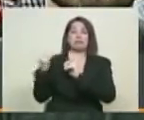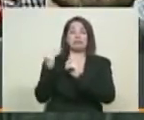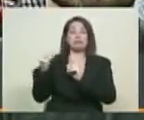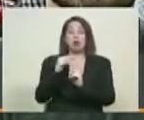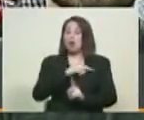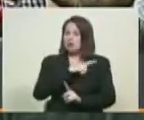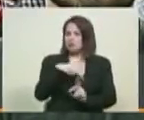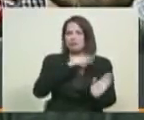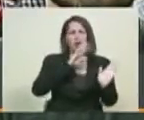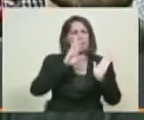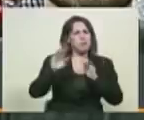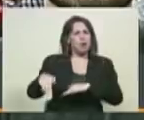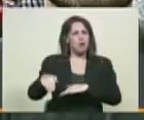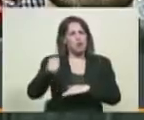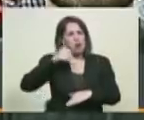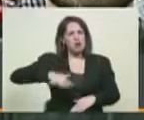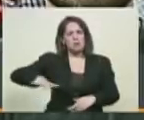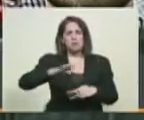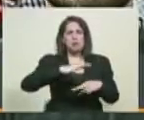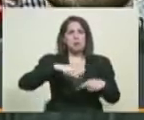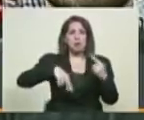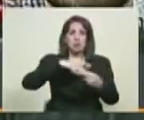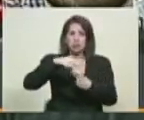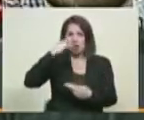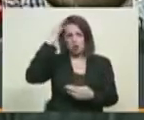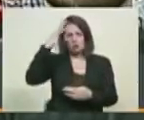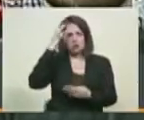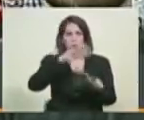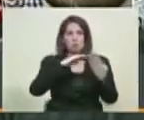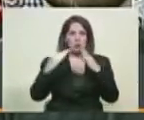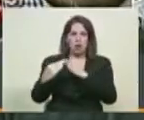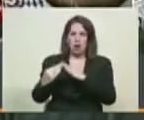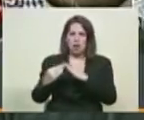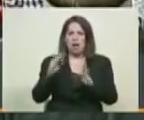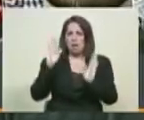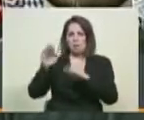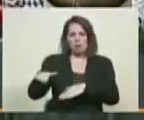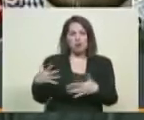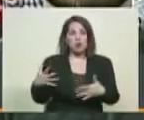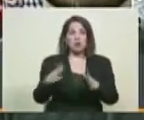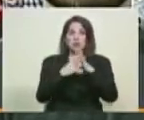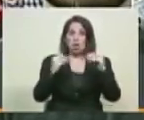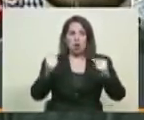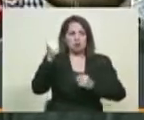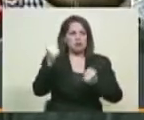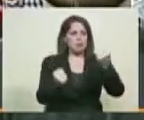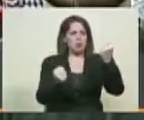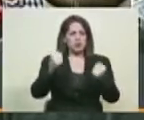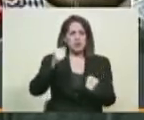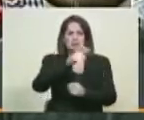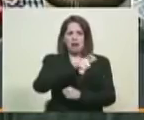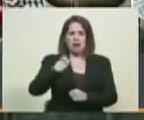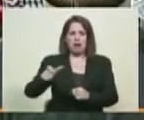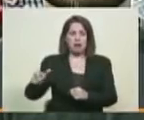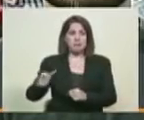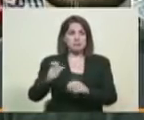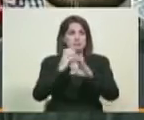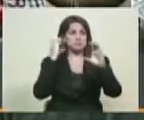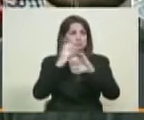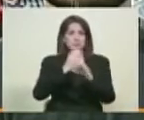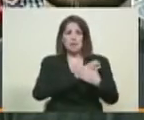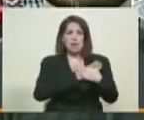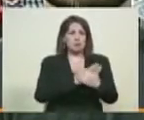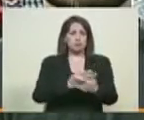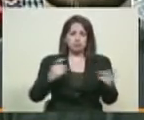con este pueblo revolucionario, cuenta con estos consejos comunales, cuenta con estos transportistas que nosotros vamos a salir a sacar el país